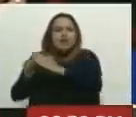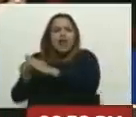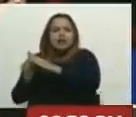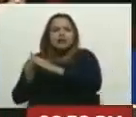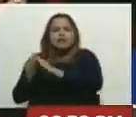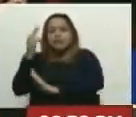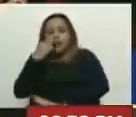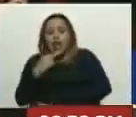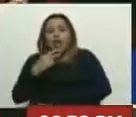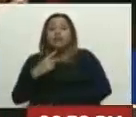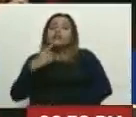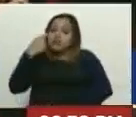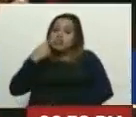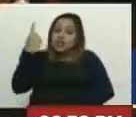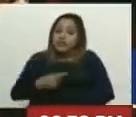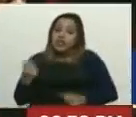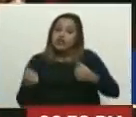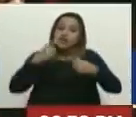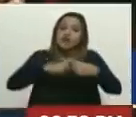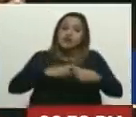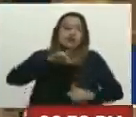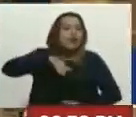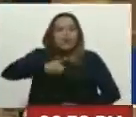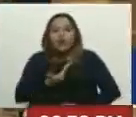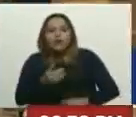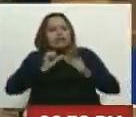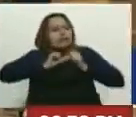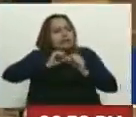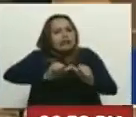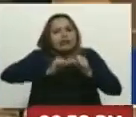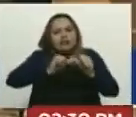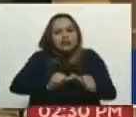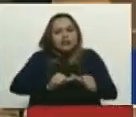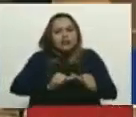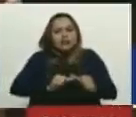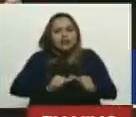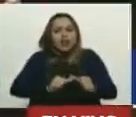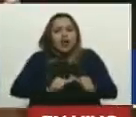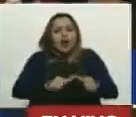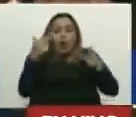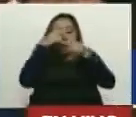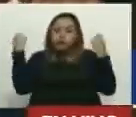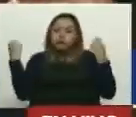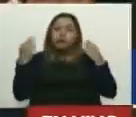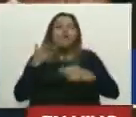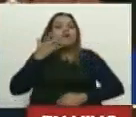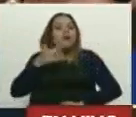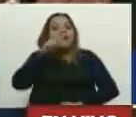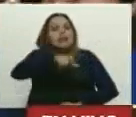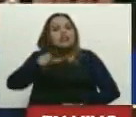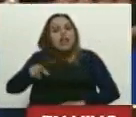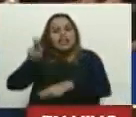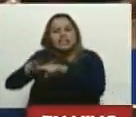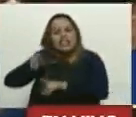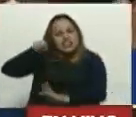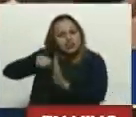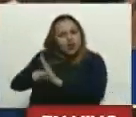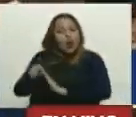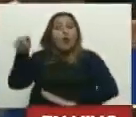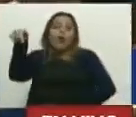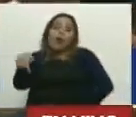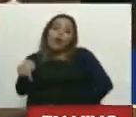verdadera inclusión, no podemos seguir dejando de tomar en consideración a ese niño que de pronto